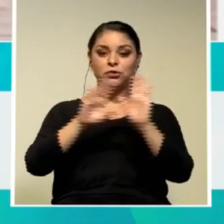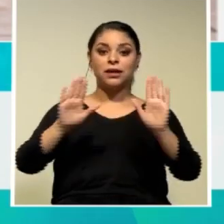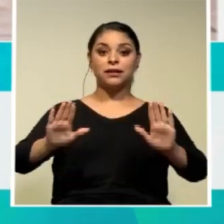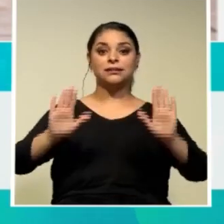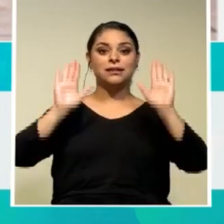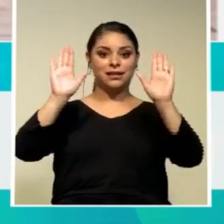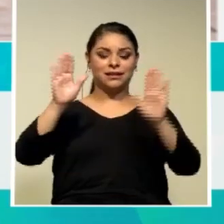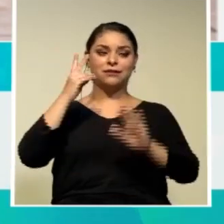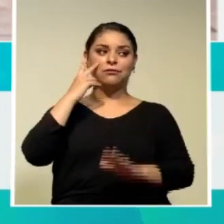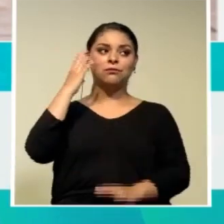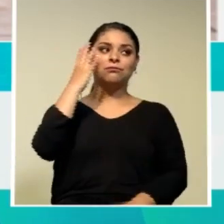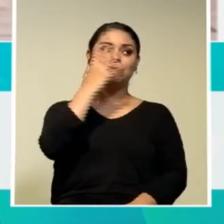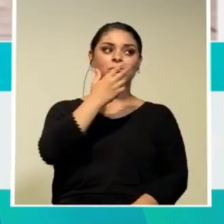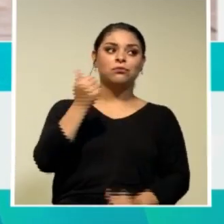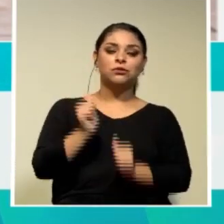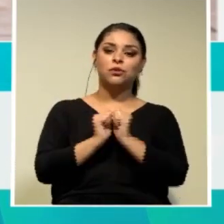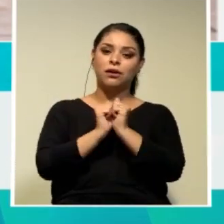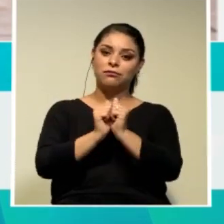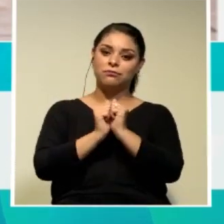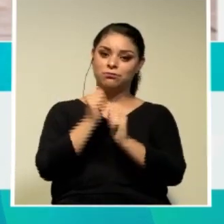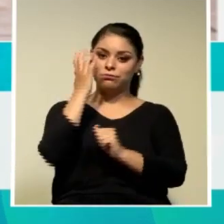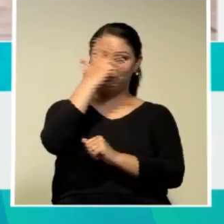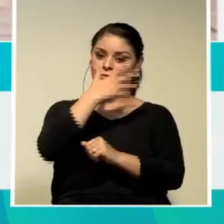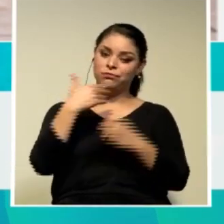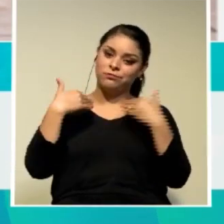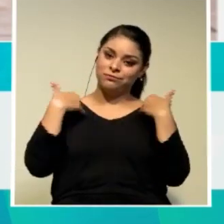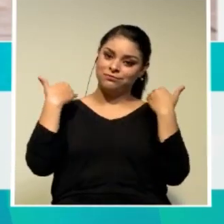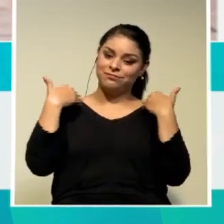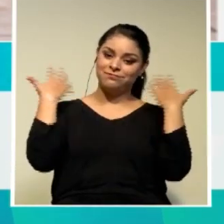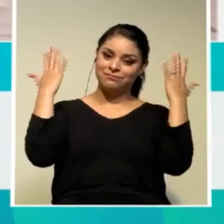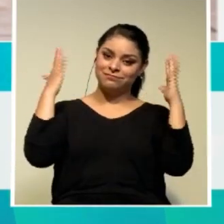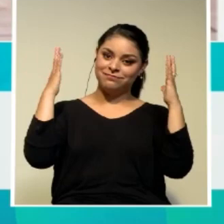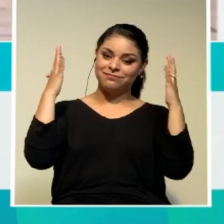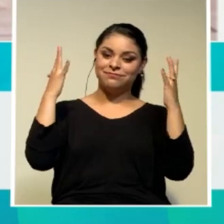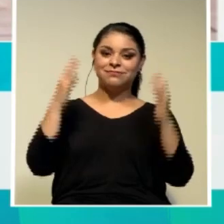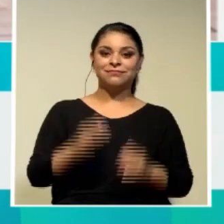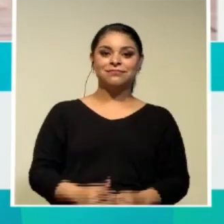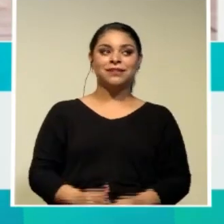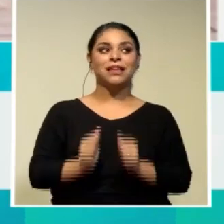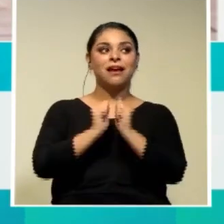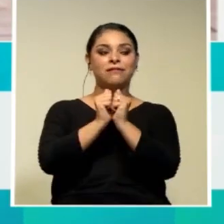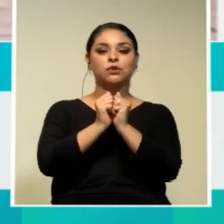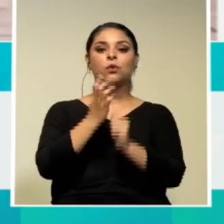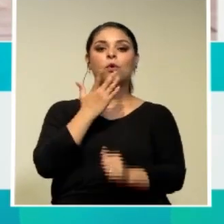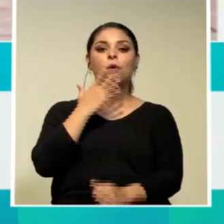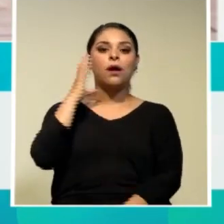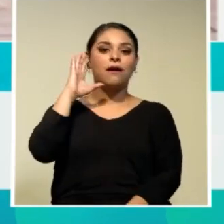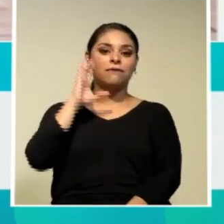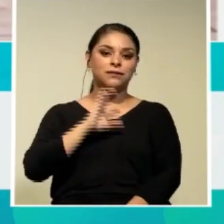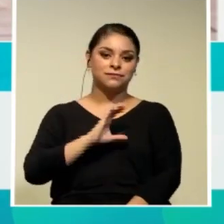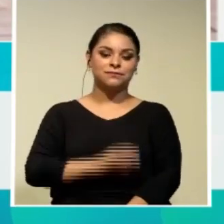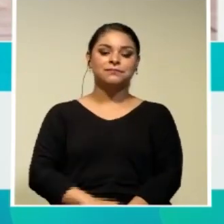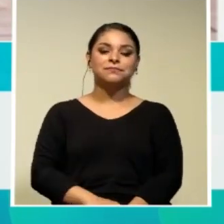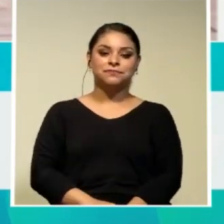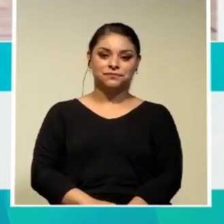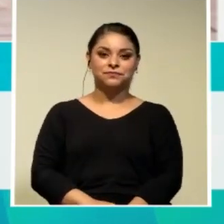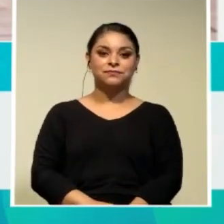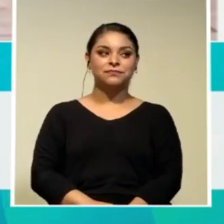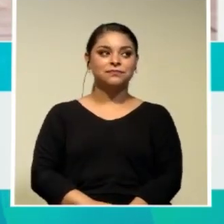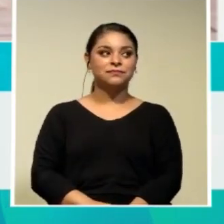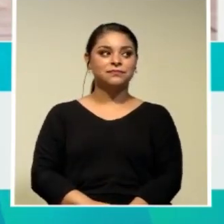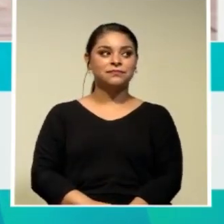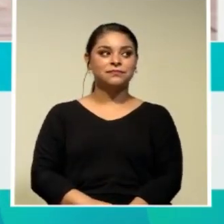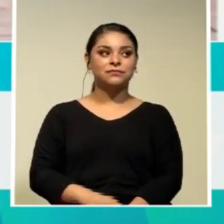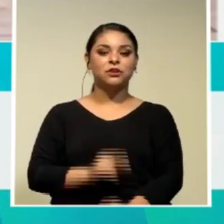¡Excelente! ¡Mira qué caballito más hermoso! ¡Bellísimo! Vea, ese caballito es café. Sí, que nos diga el nombre. Tiene